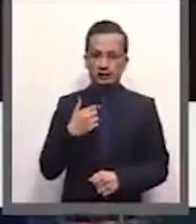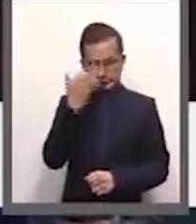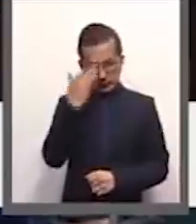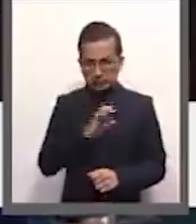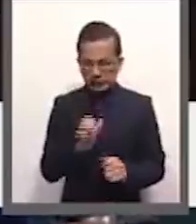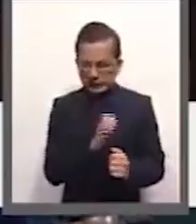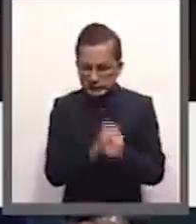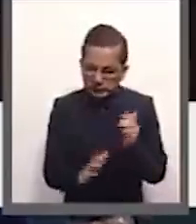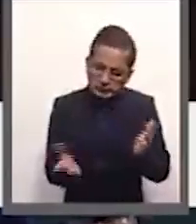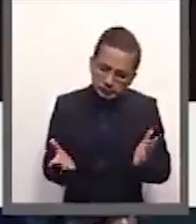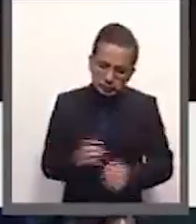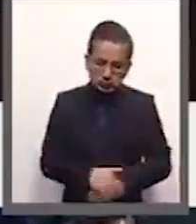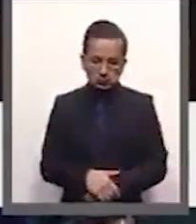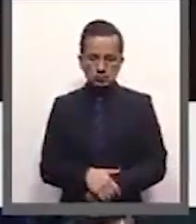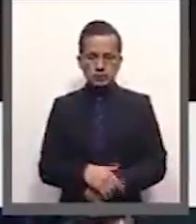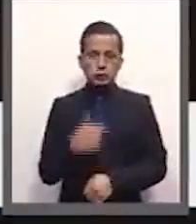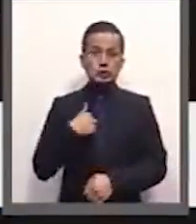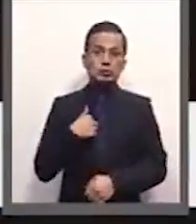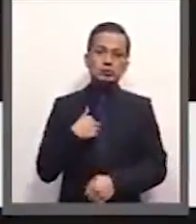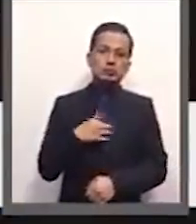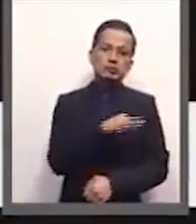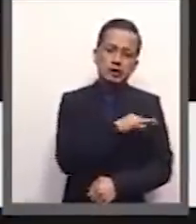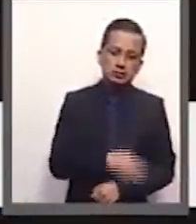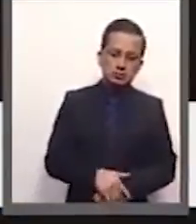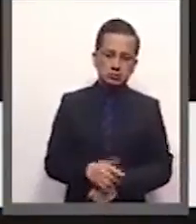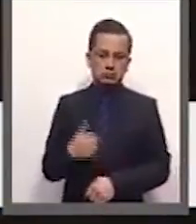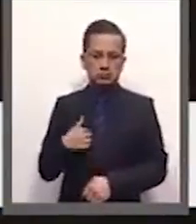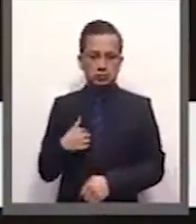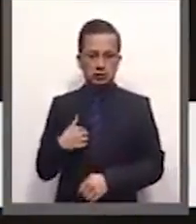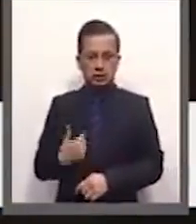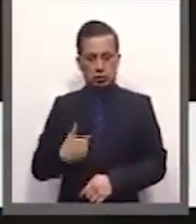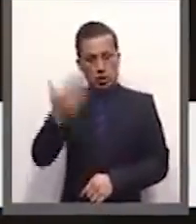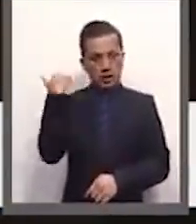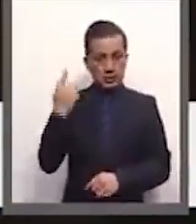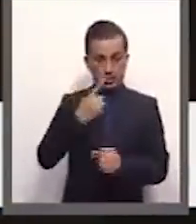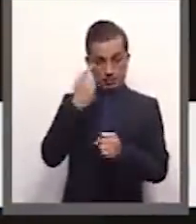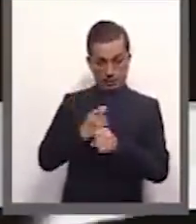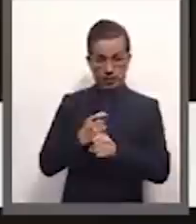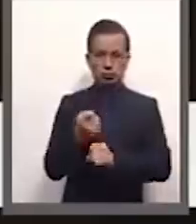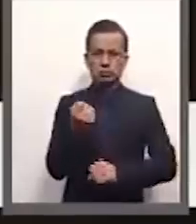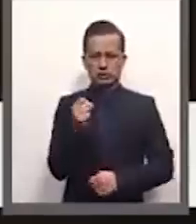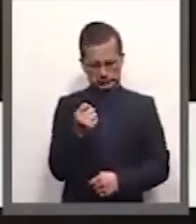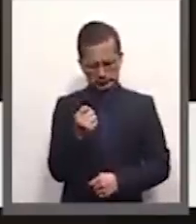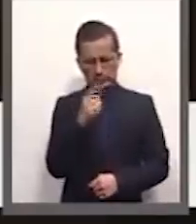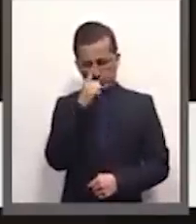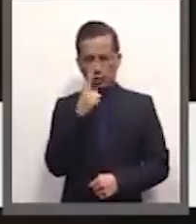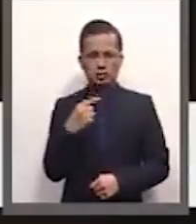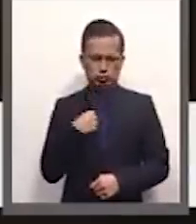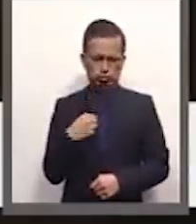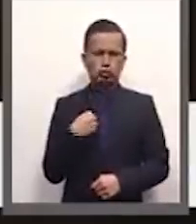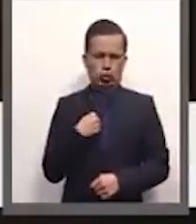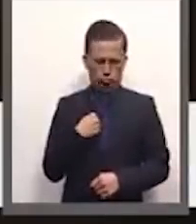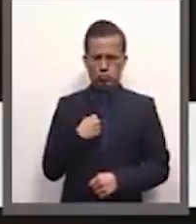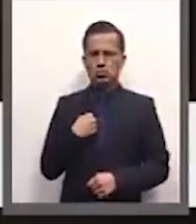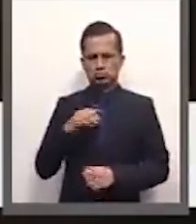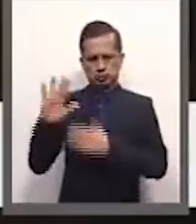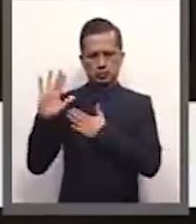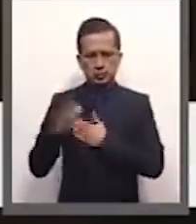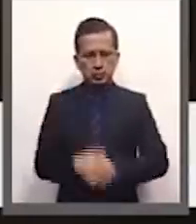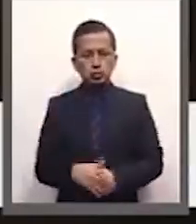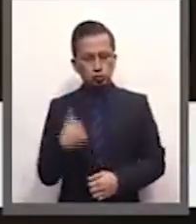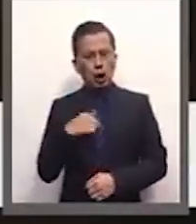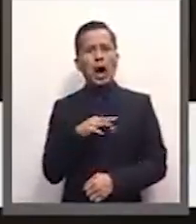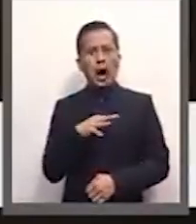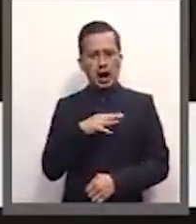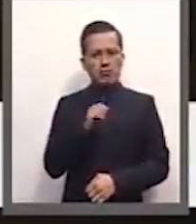tengo fuero, yo juré el 1 de septiembre y tengo fuero. Y podría ir a los tribunales a interponer un amparo y lo ganaría, porque